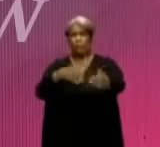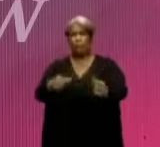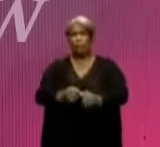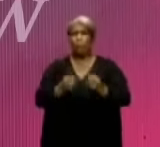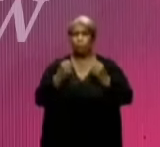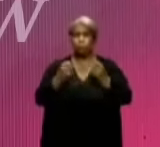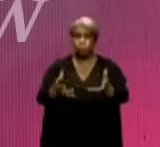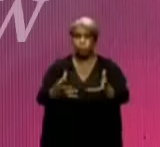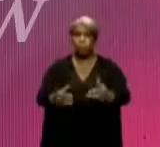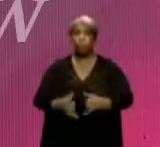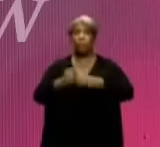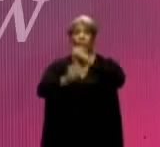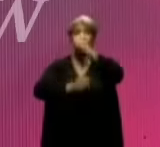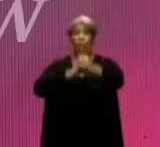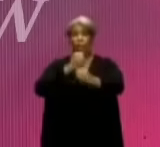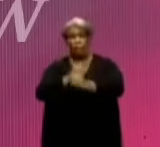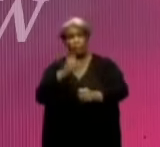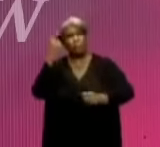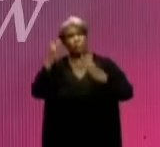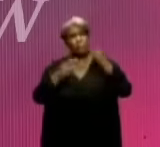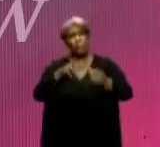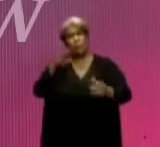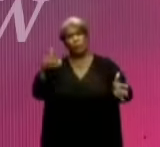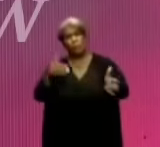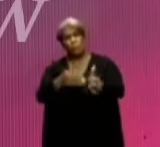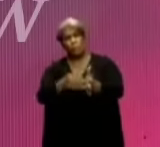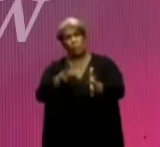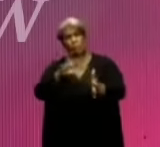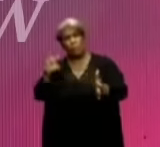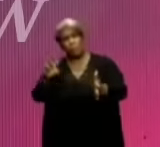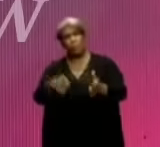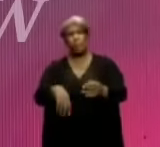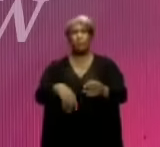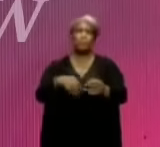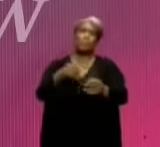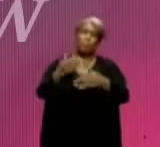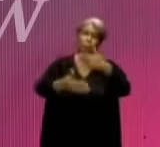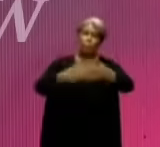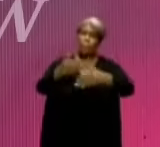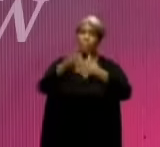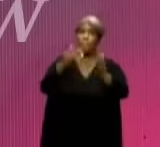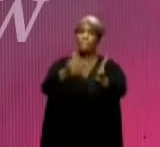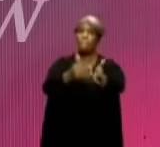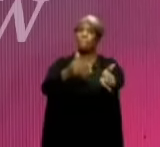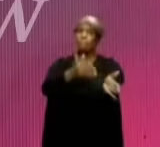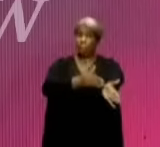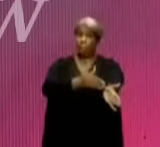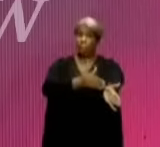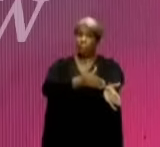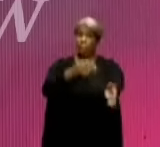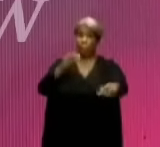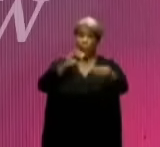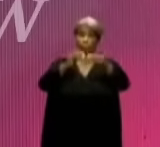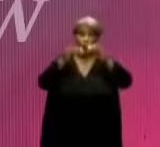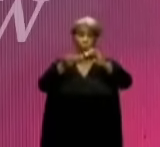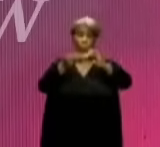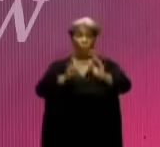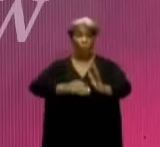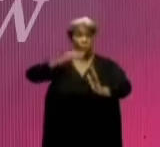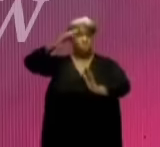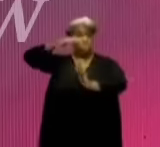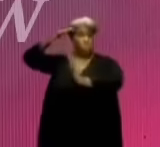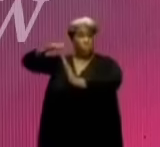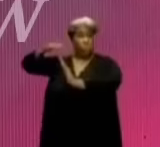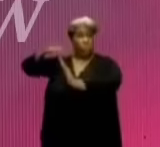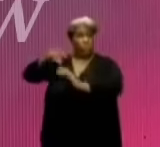a llegar entre 4.400 a 4.500 millones. Esos números que son impresionantes para una economía